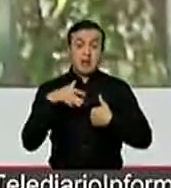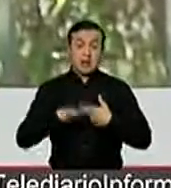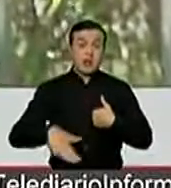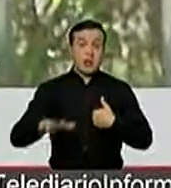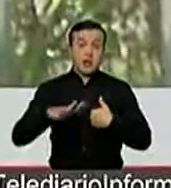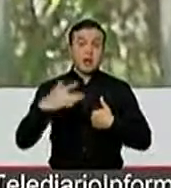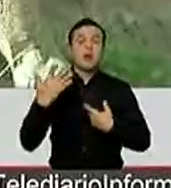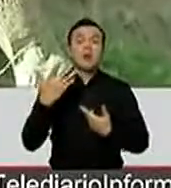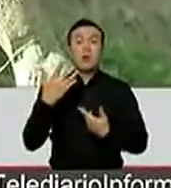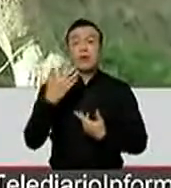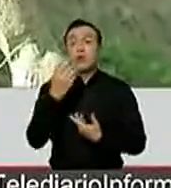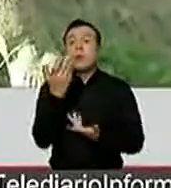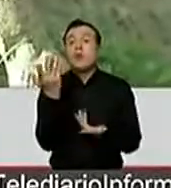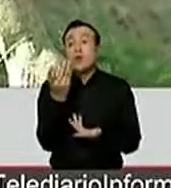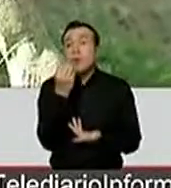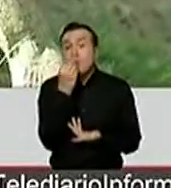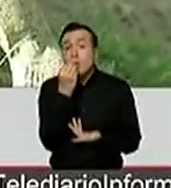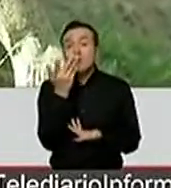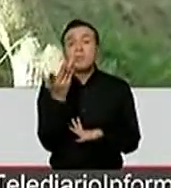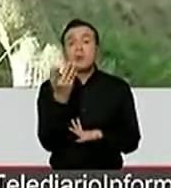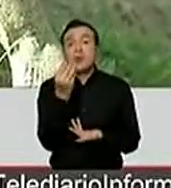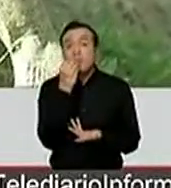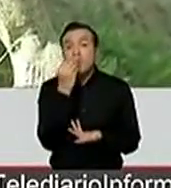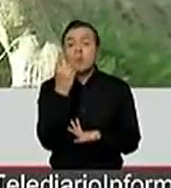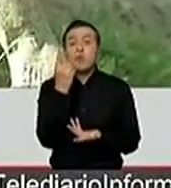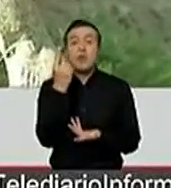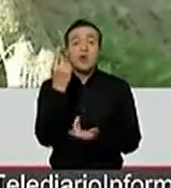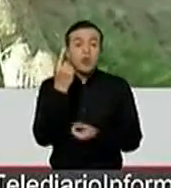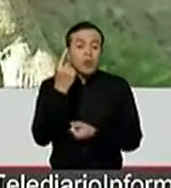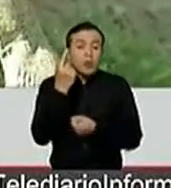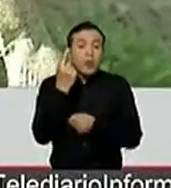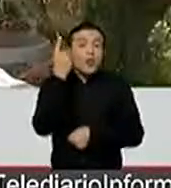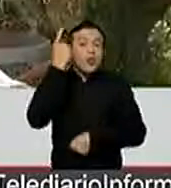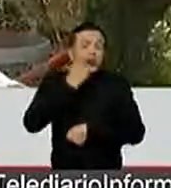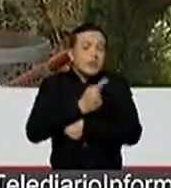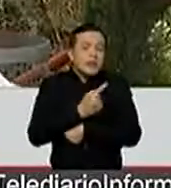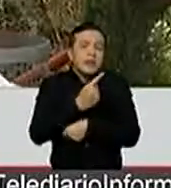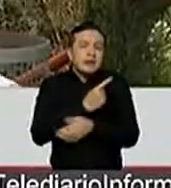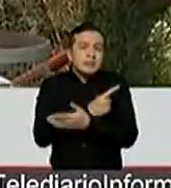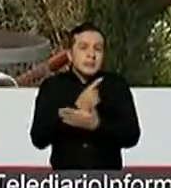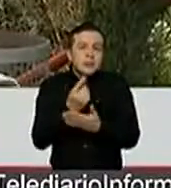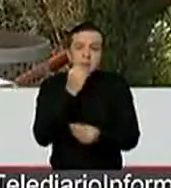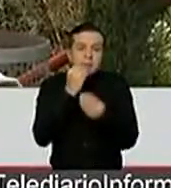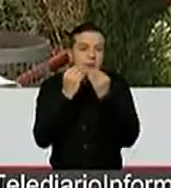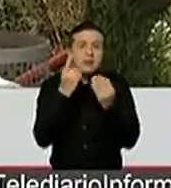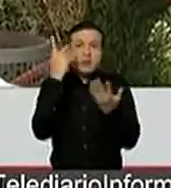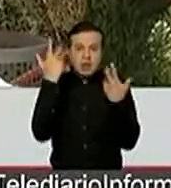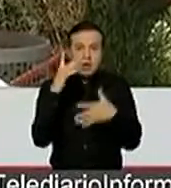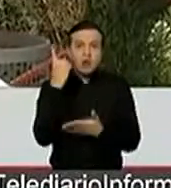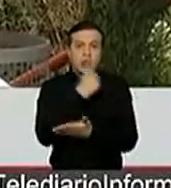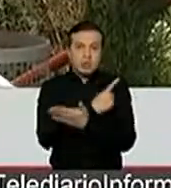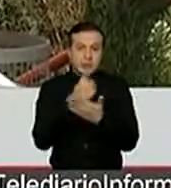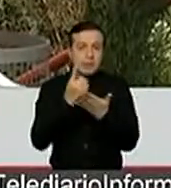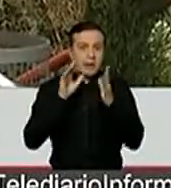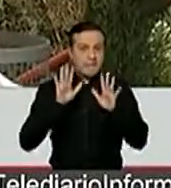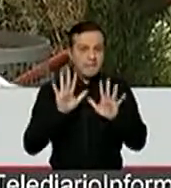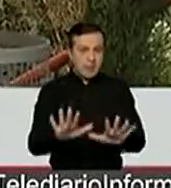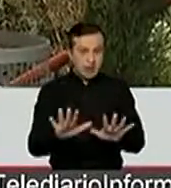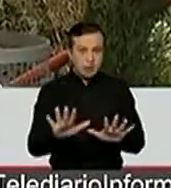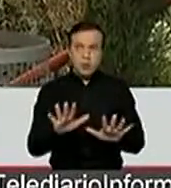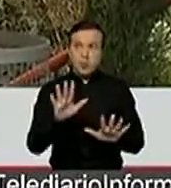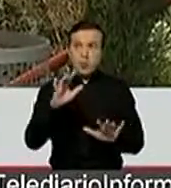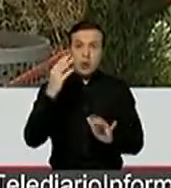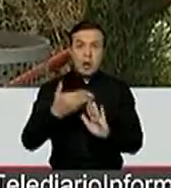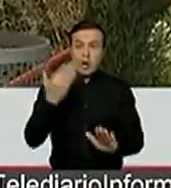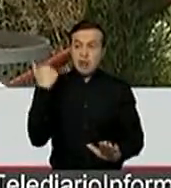que se alimentan con provisiones que llegan una vez por semana. Ya tenemos una semana de paro. La